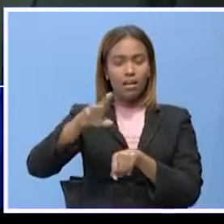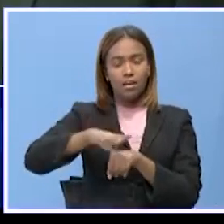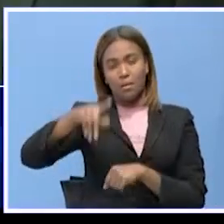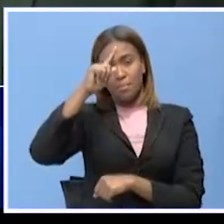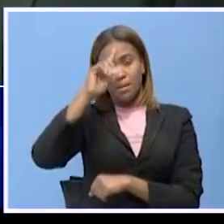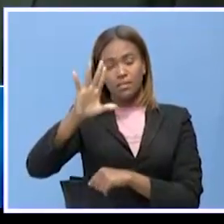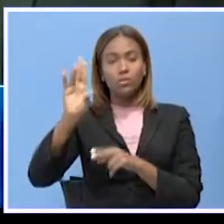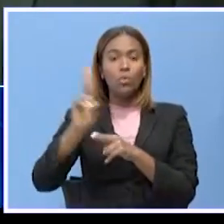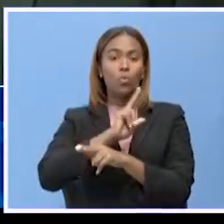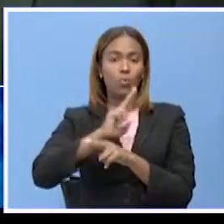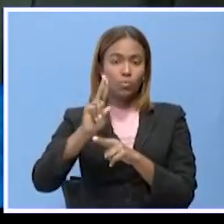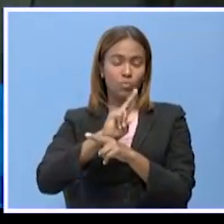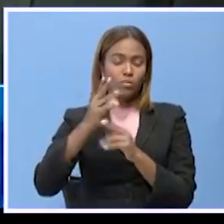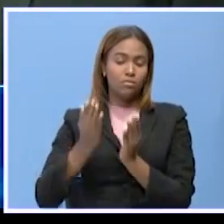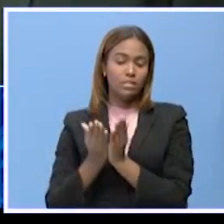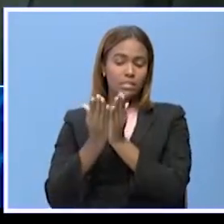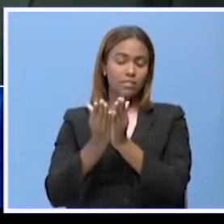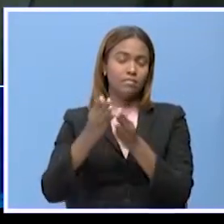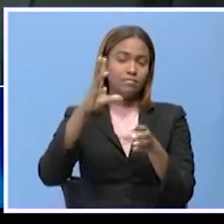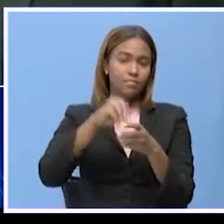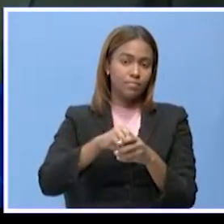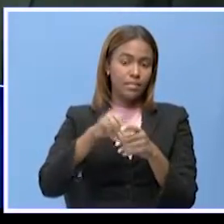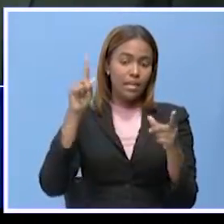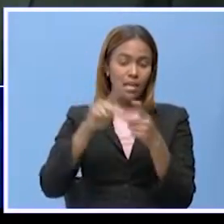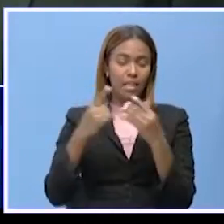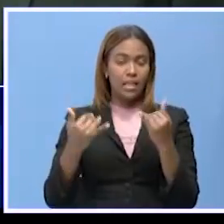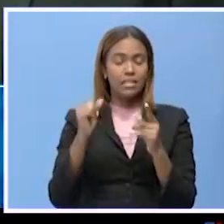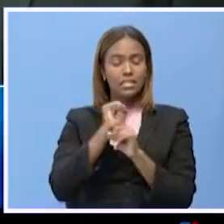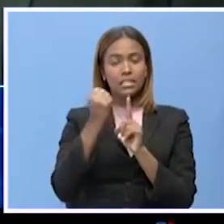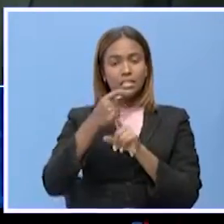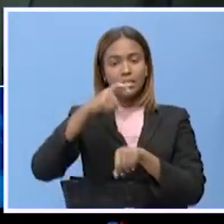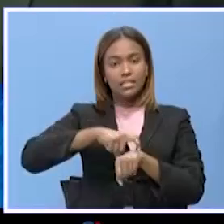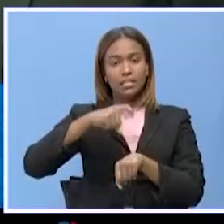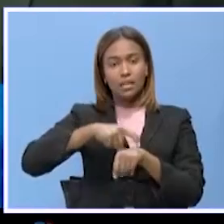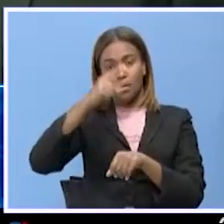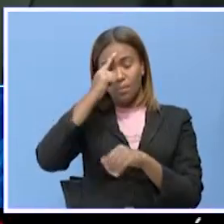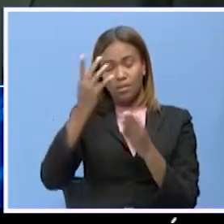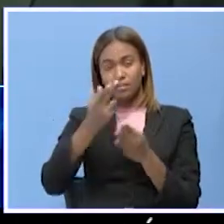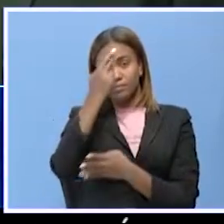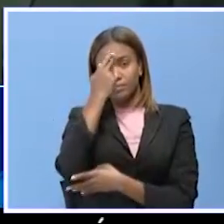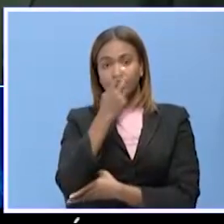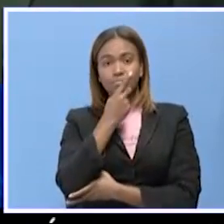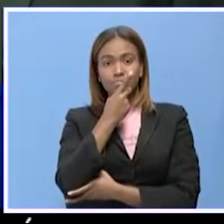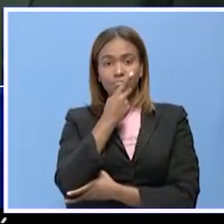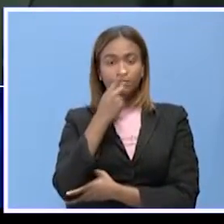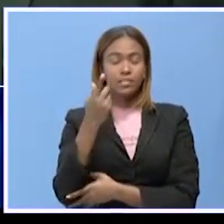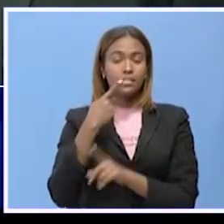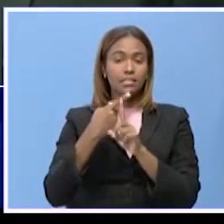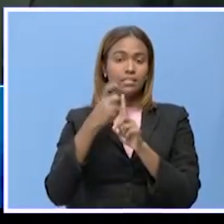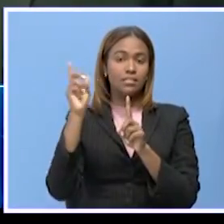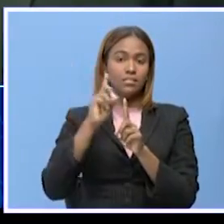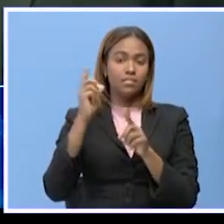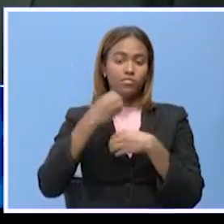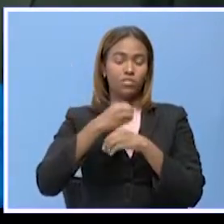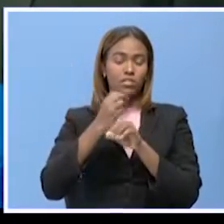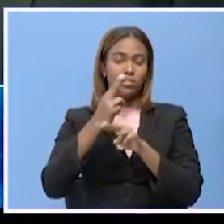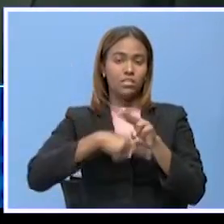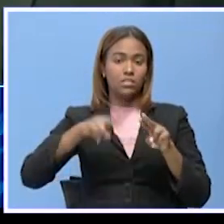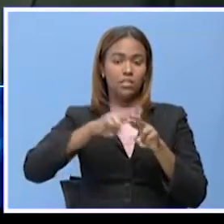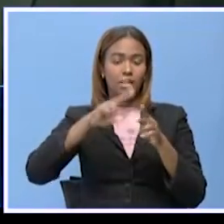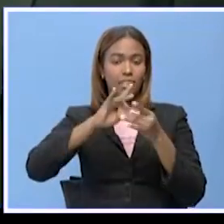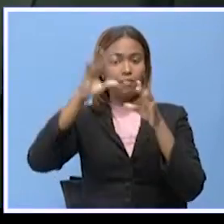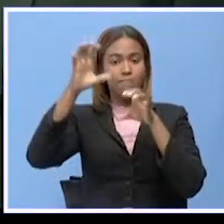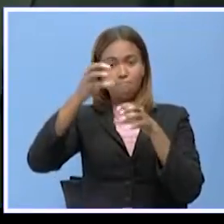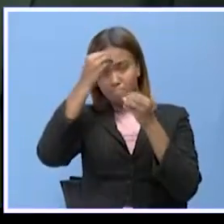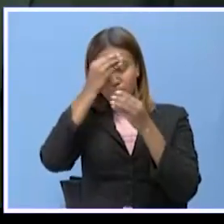para su uso mar adentro. Y hasta aquí las condiciones del tiempo sobre la República Dominicana. Directamente desde la Oficina Nacional de